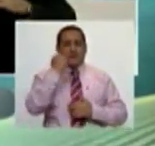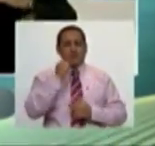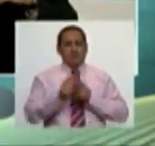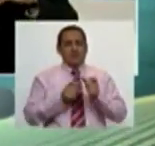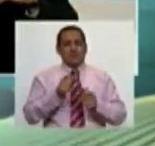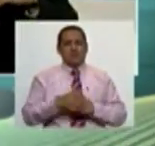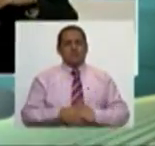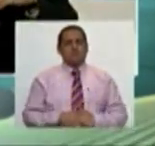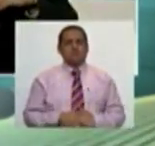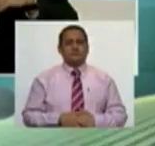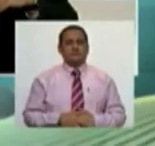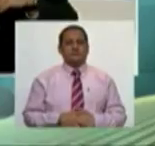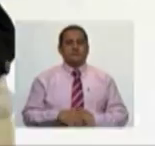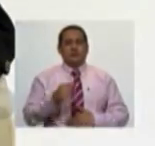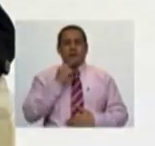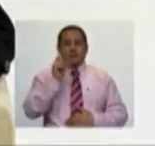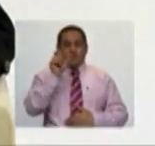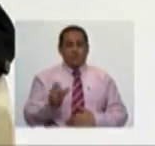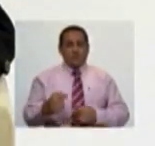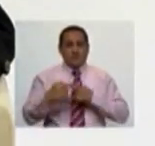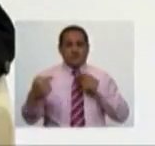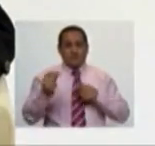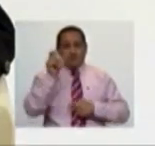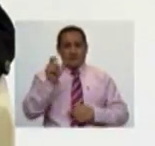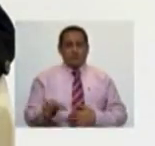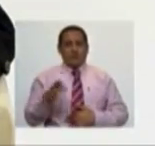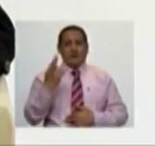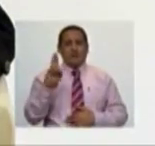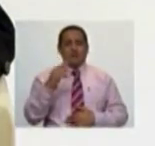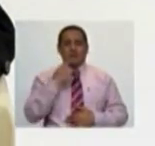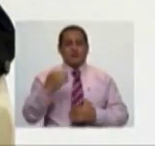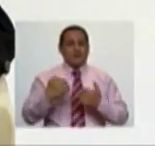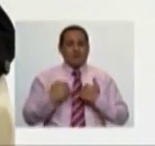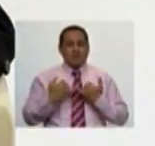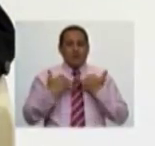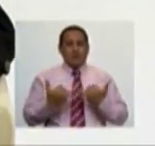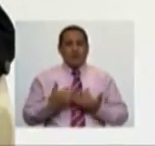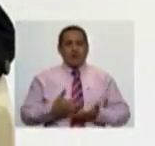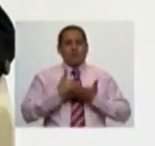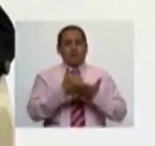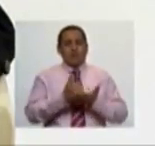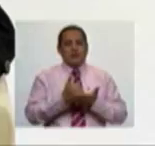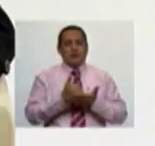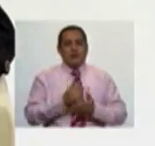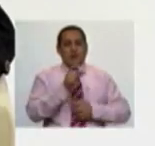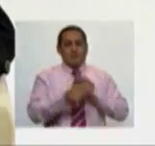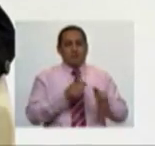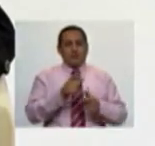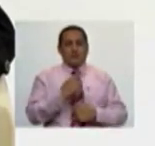a la privacidad de las personas? El enemigo es el delincuente y tenemos que nosotros ayudar